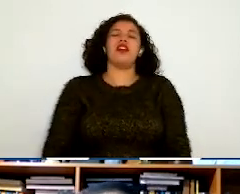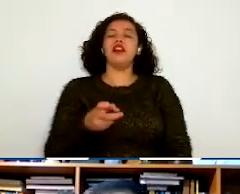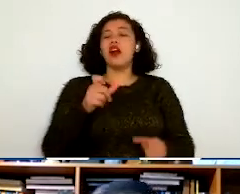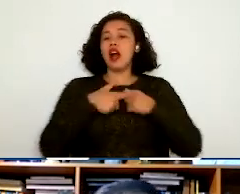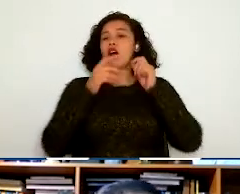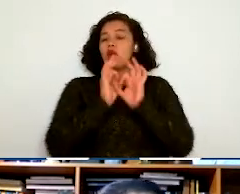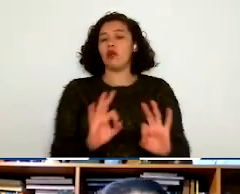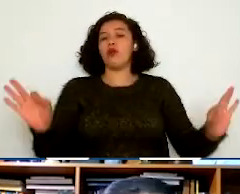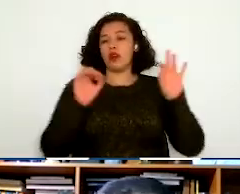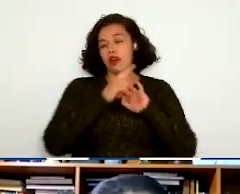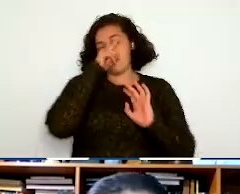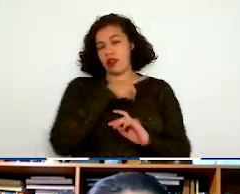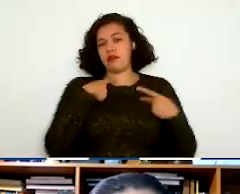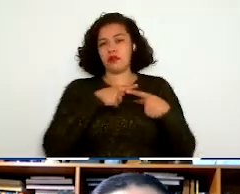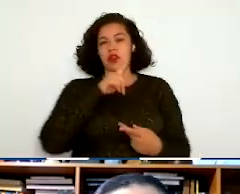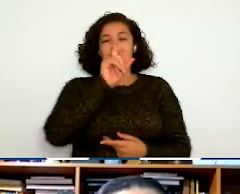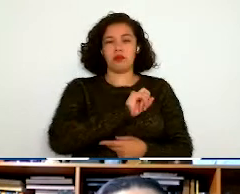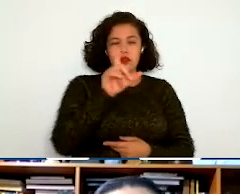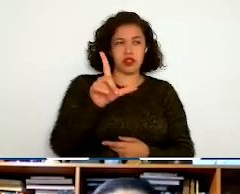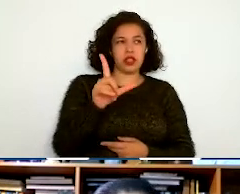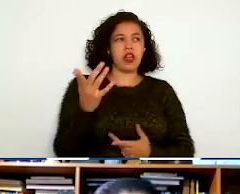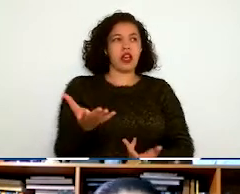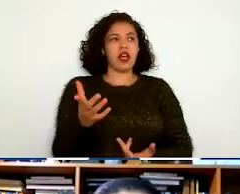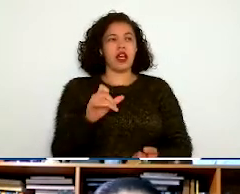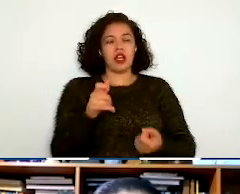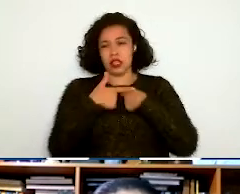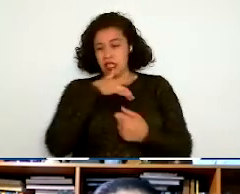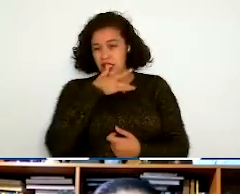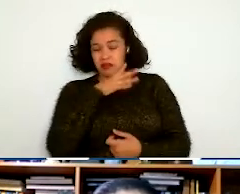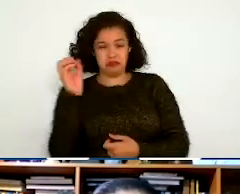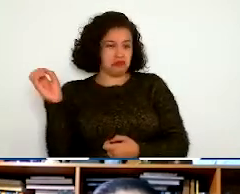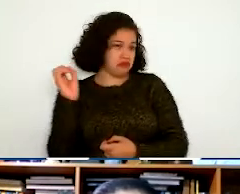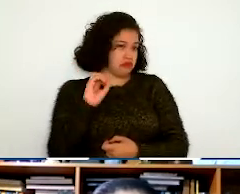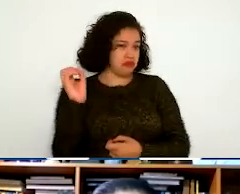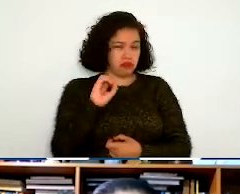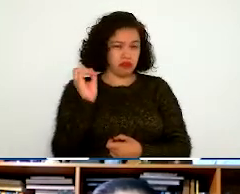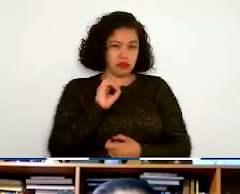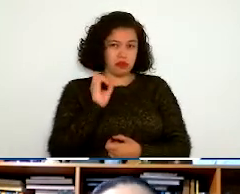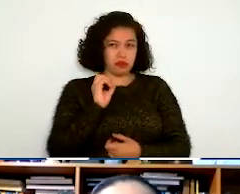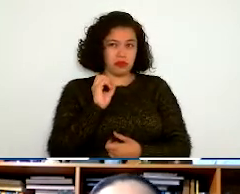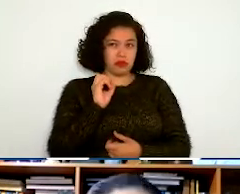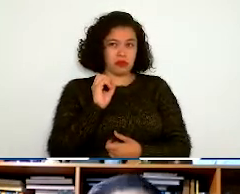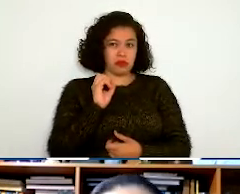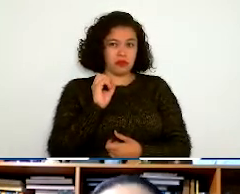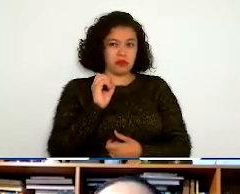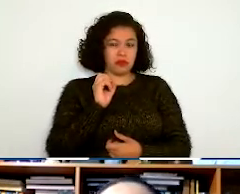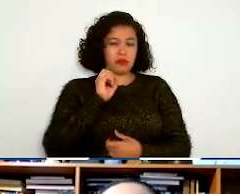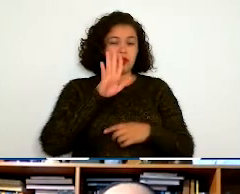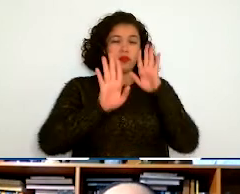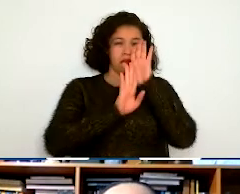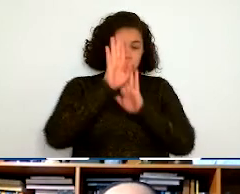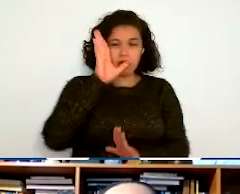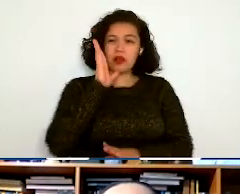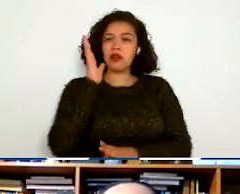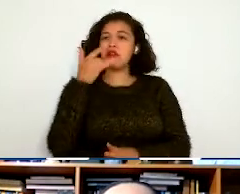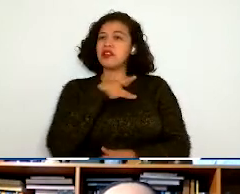la persona o el profesionista no se siente, ¿no? potencializado, no se siente